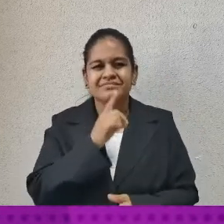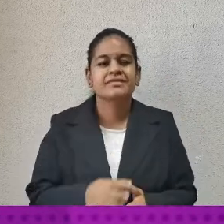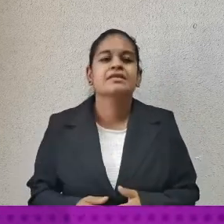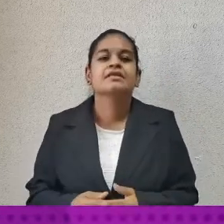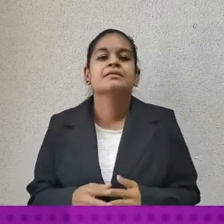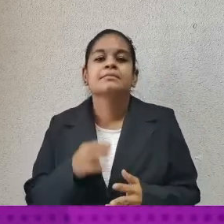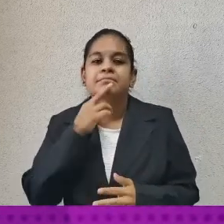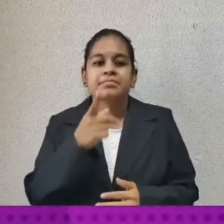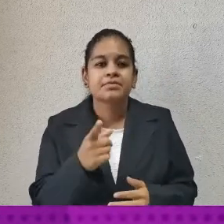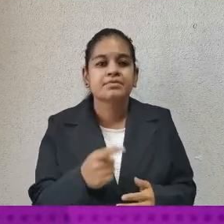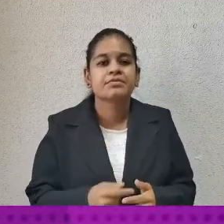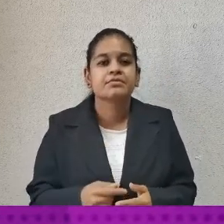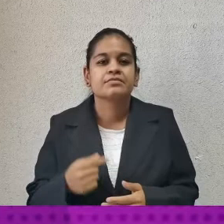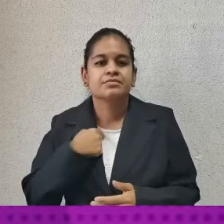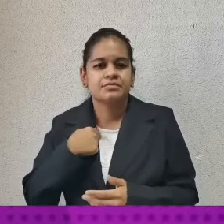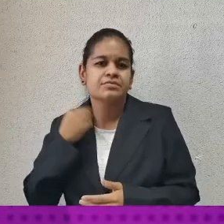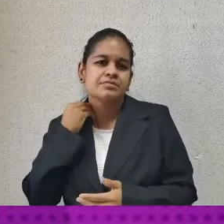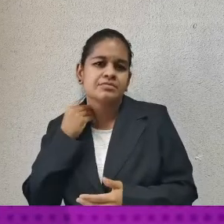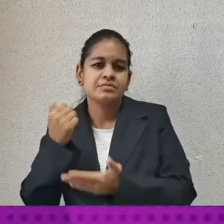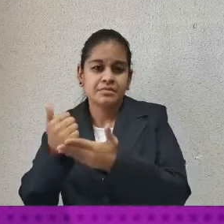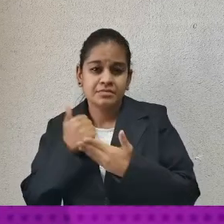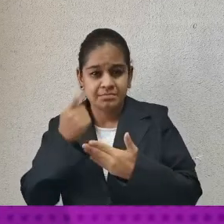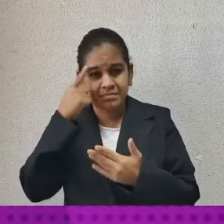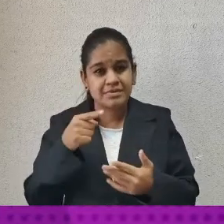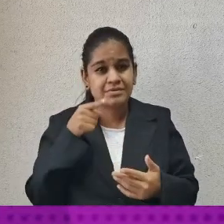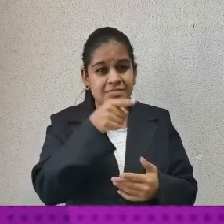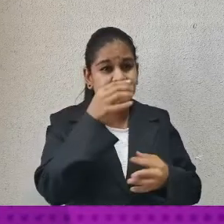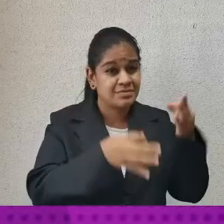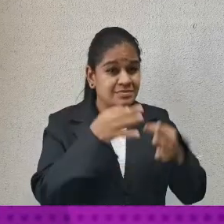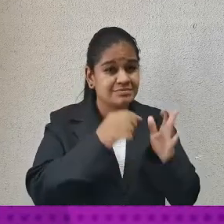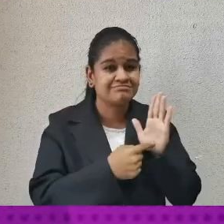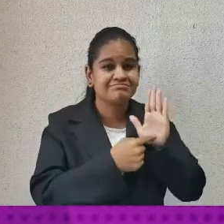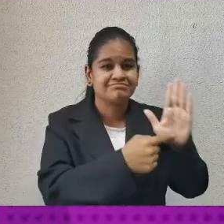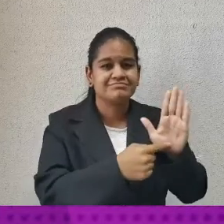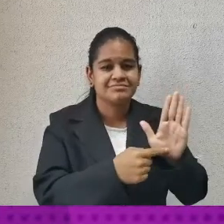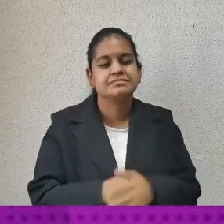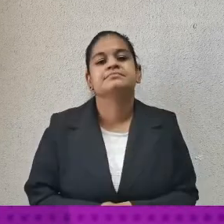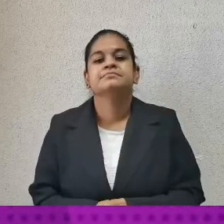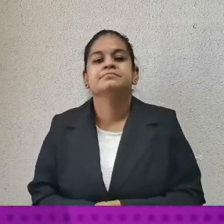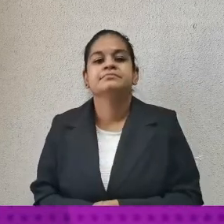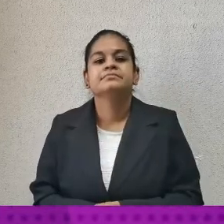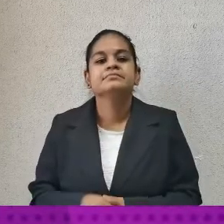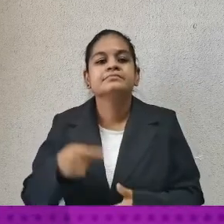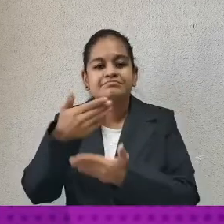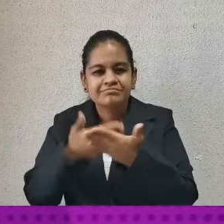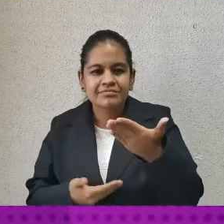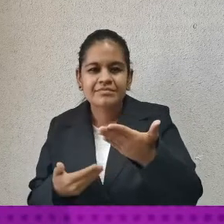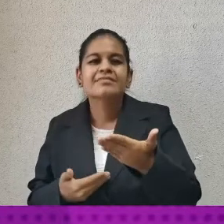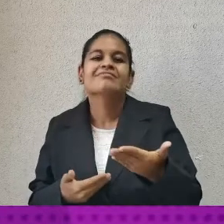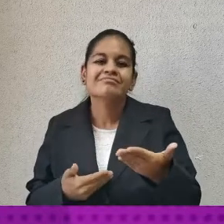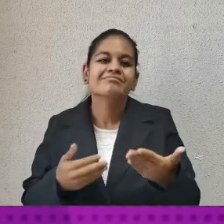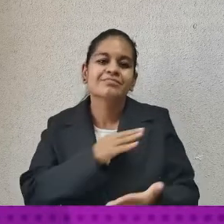legal y poder presentar ante la instancia jurisdiccional sus argumentos y sus pruebas para que en caso de que sean